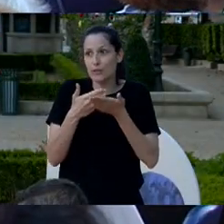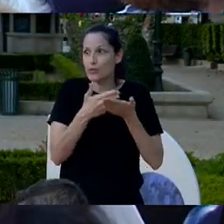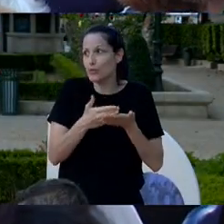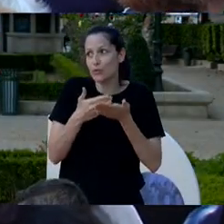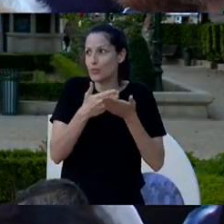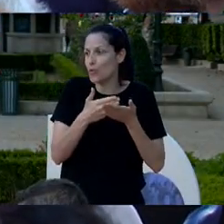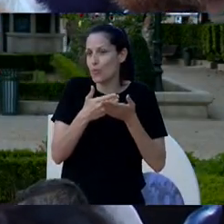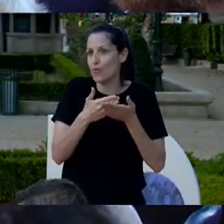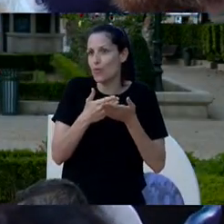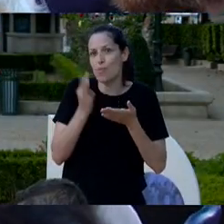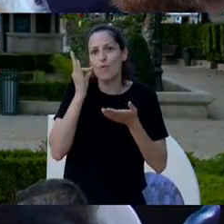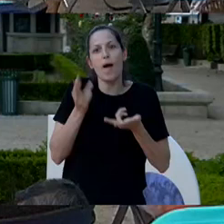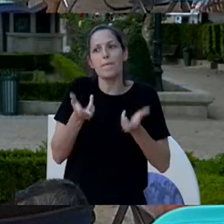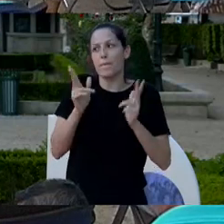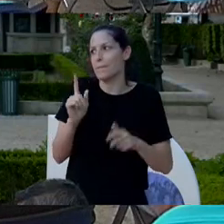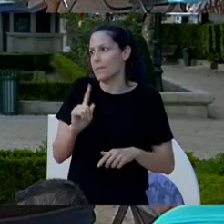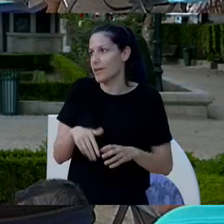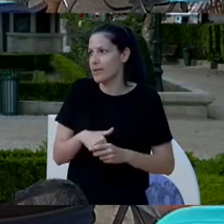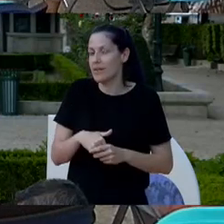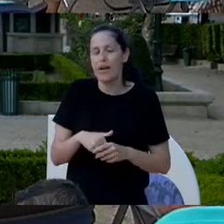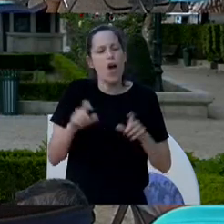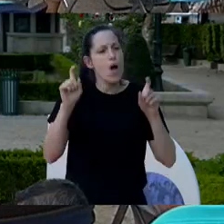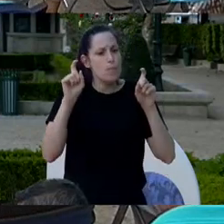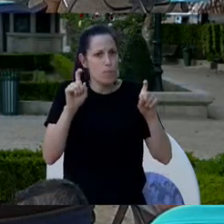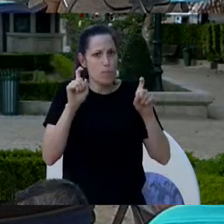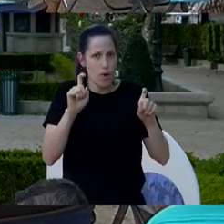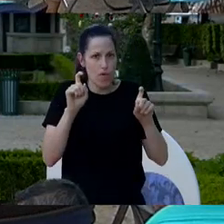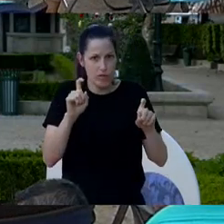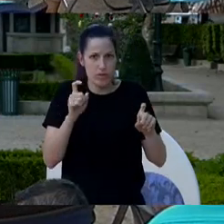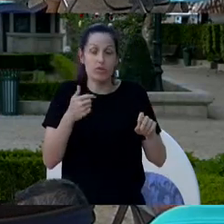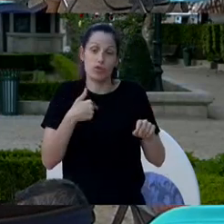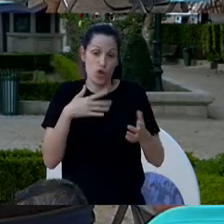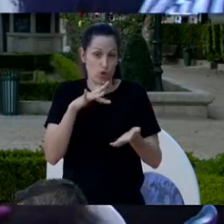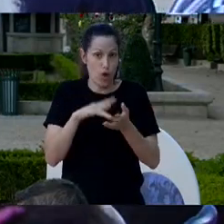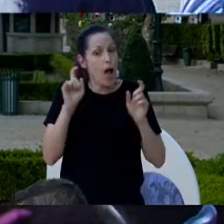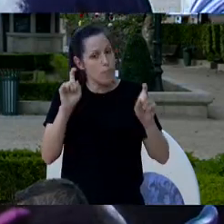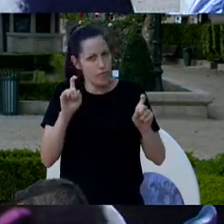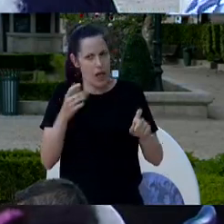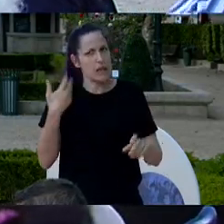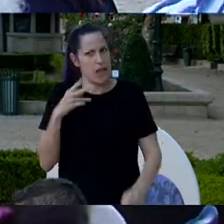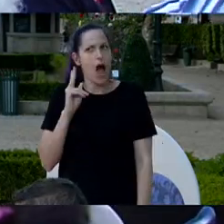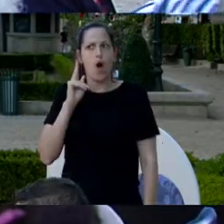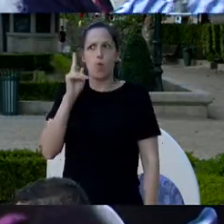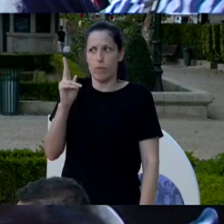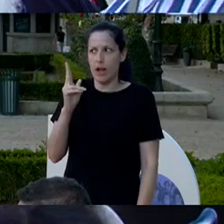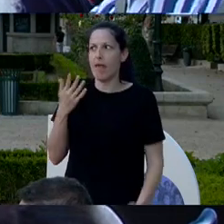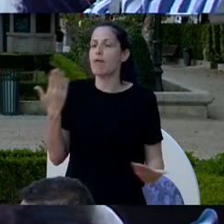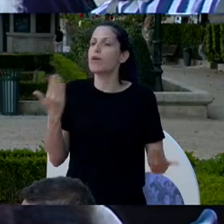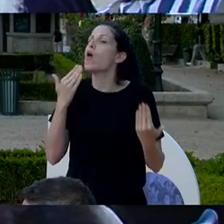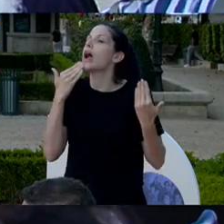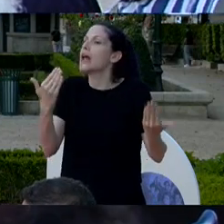gracias a mediación de Ernestina. Profesora, ahora ya estoy jubilada, pero estudié gracias a